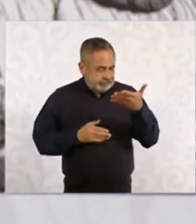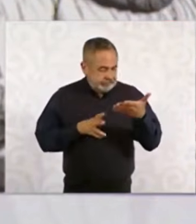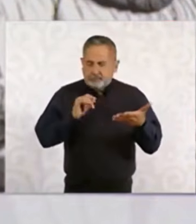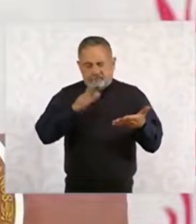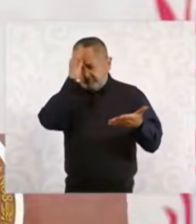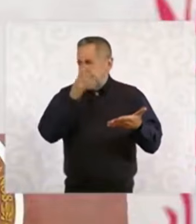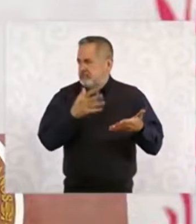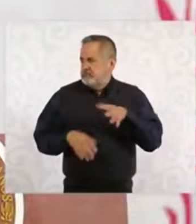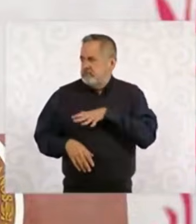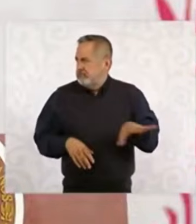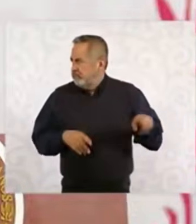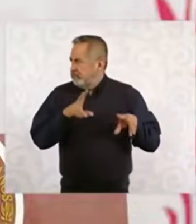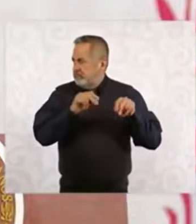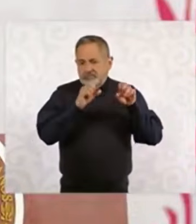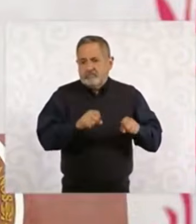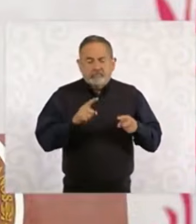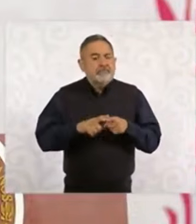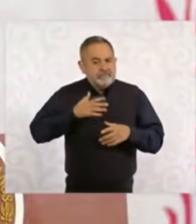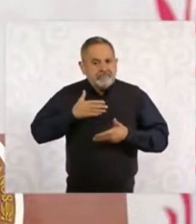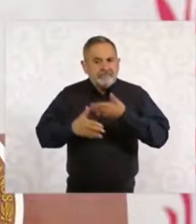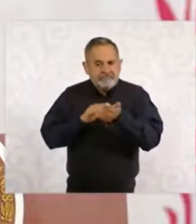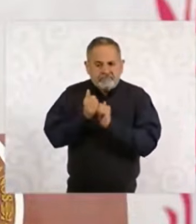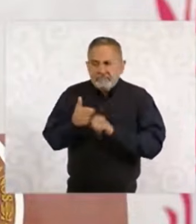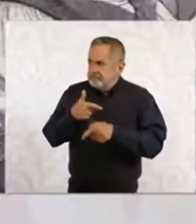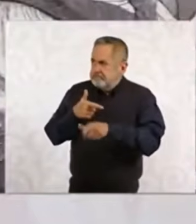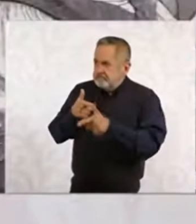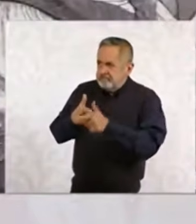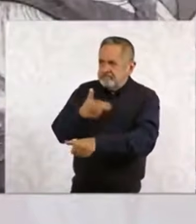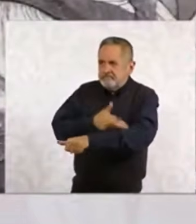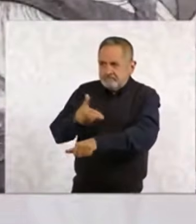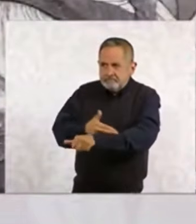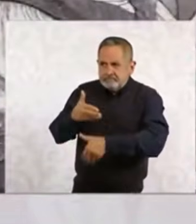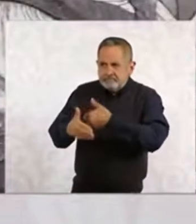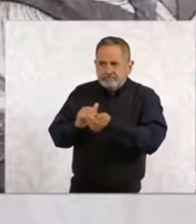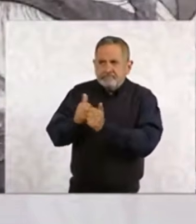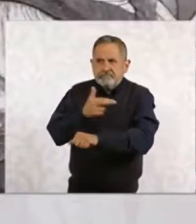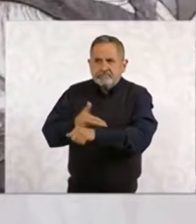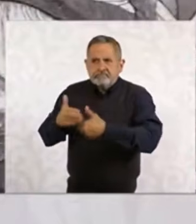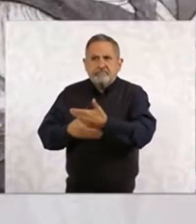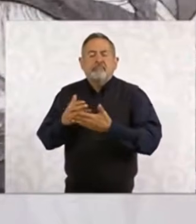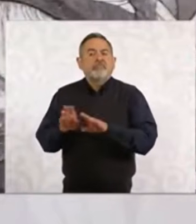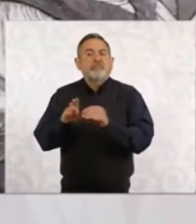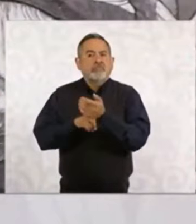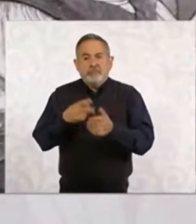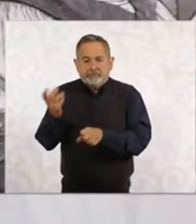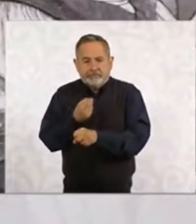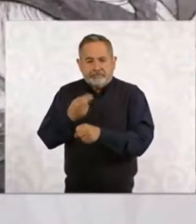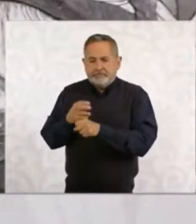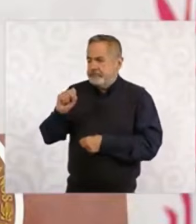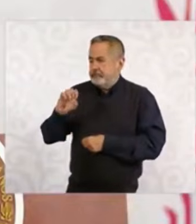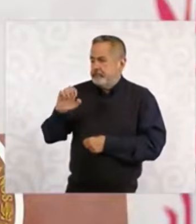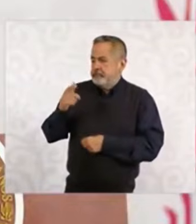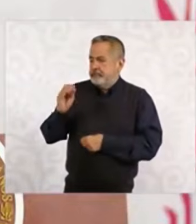que no sigamos avanzando nosotros con el tema de los desaparecidos, como lo hemos venido informando y como la Secretaría de Gobernación